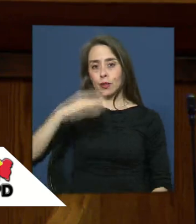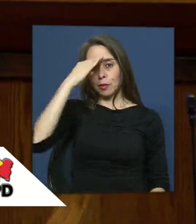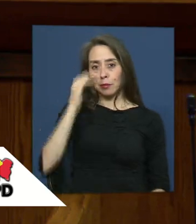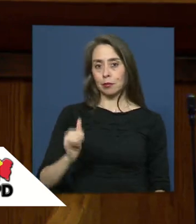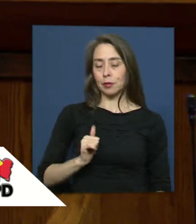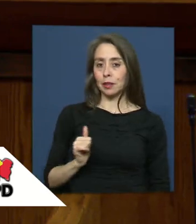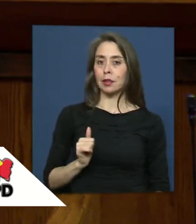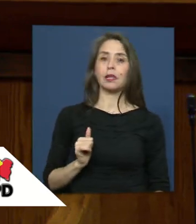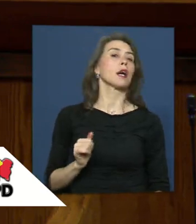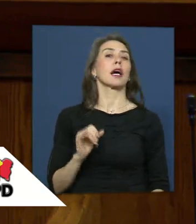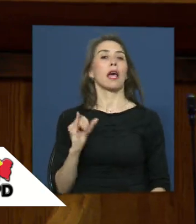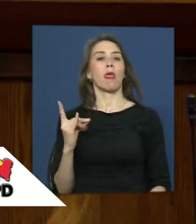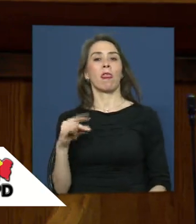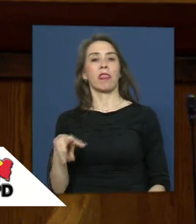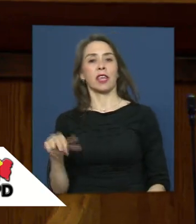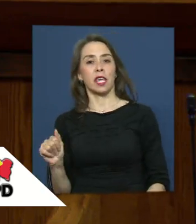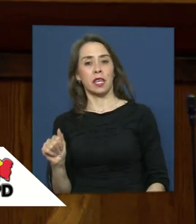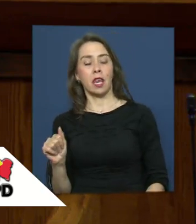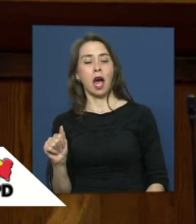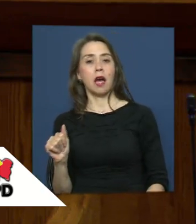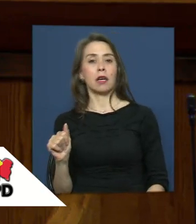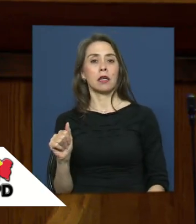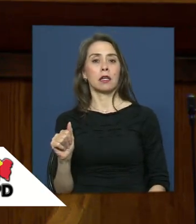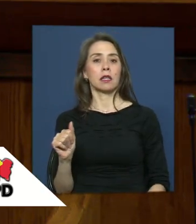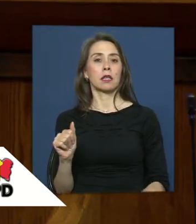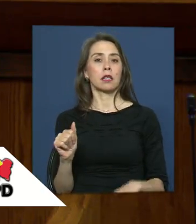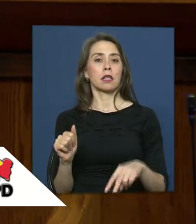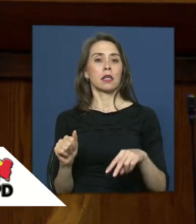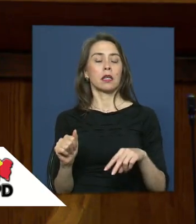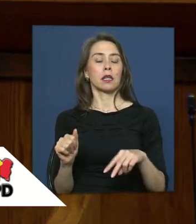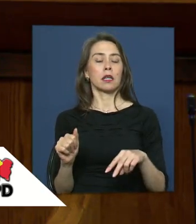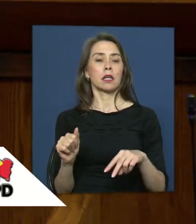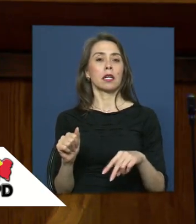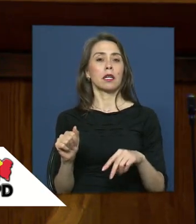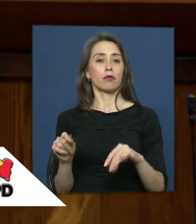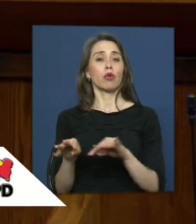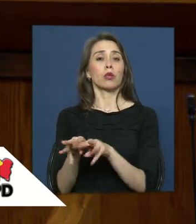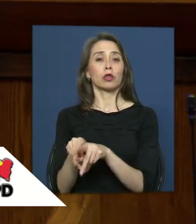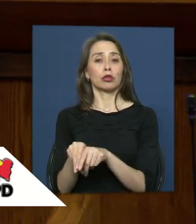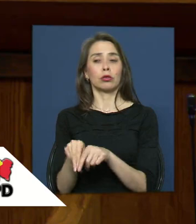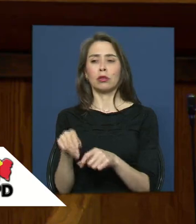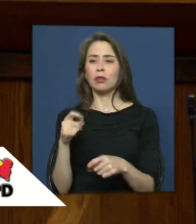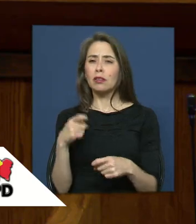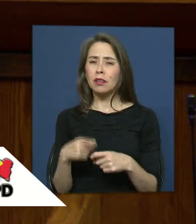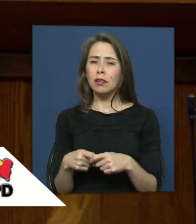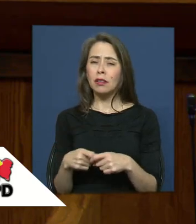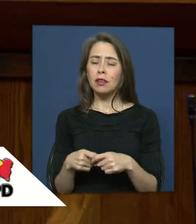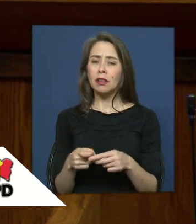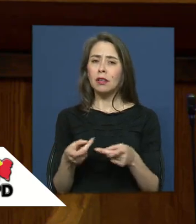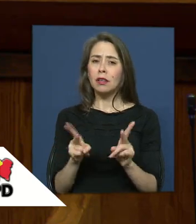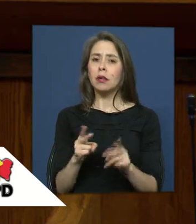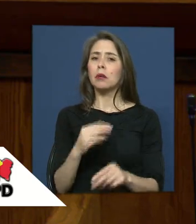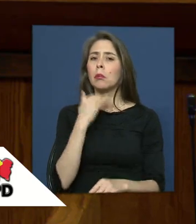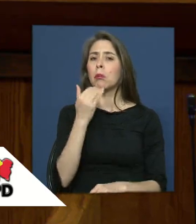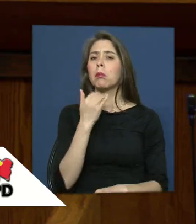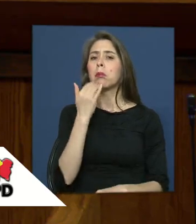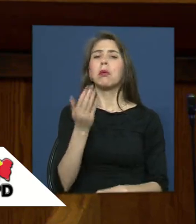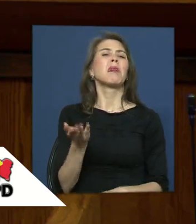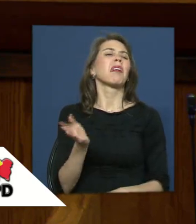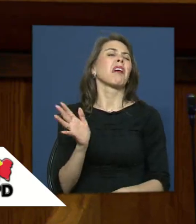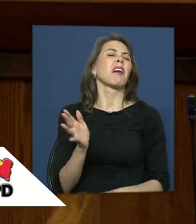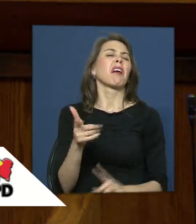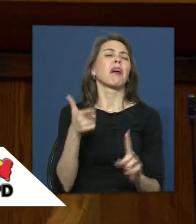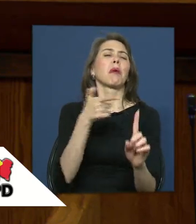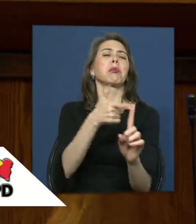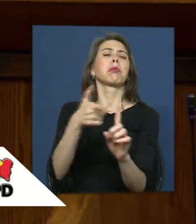ilícitas como el caso de la DINA, la negación, la minimización, la justificación de los delitos y crímenes